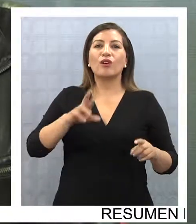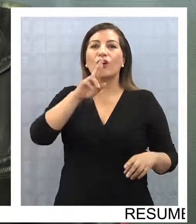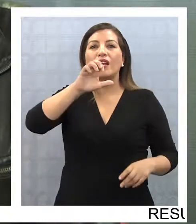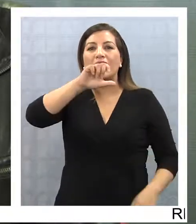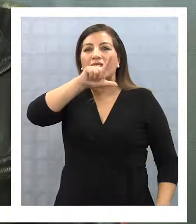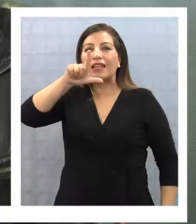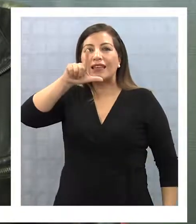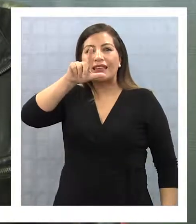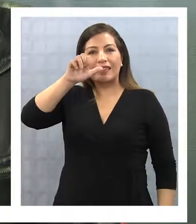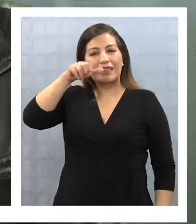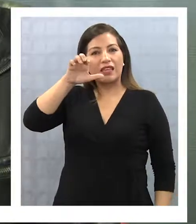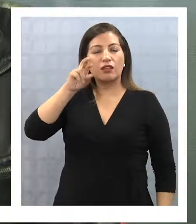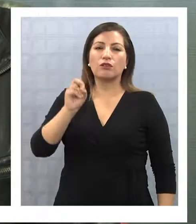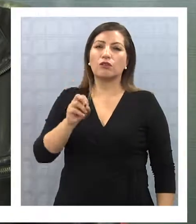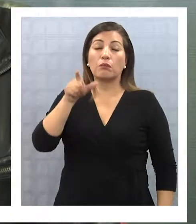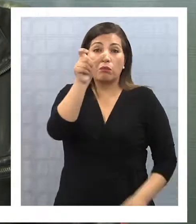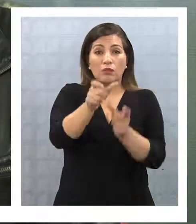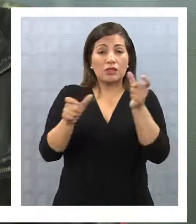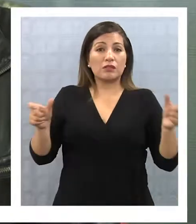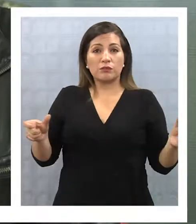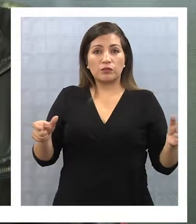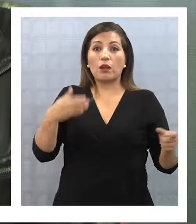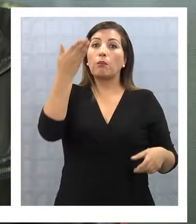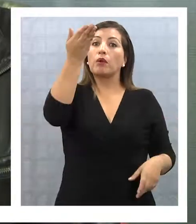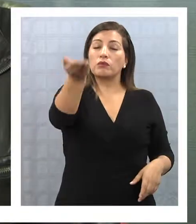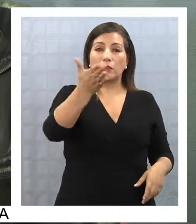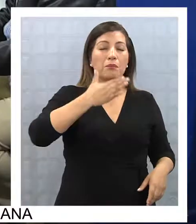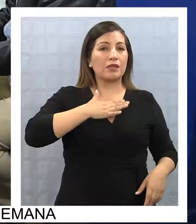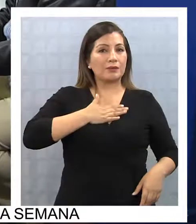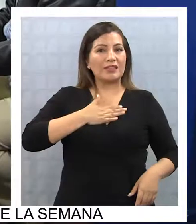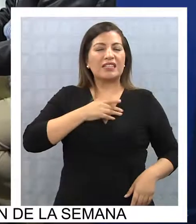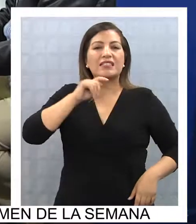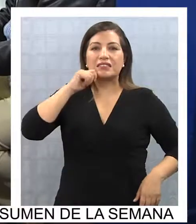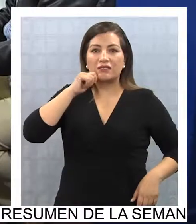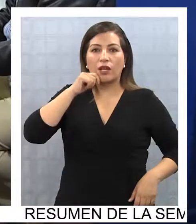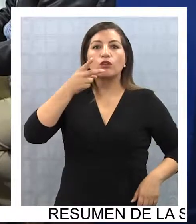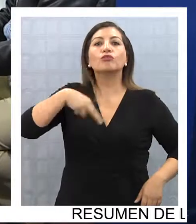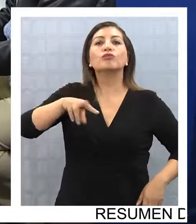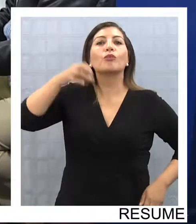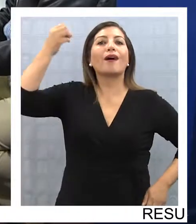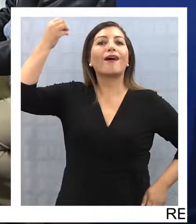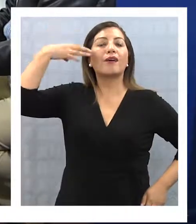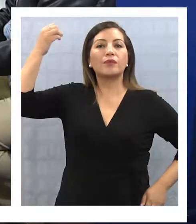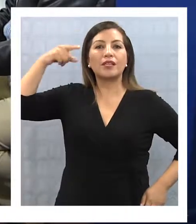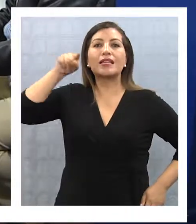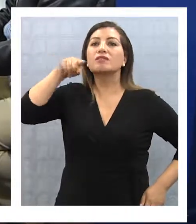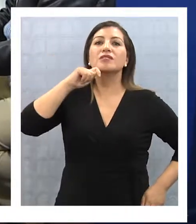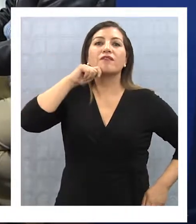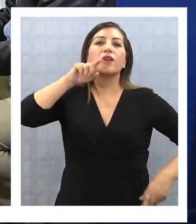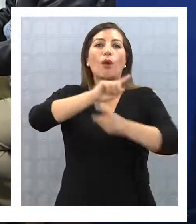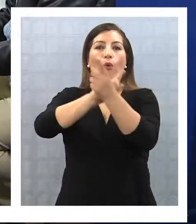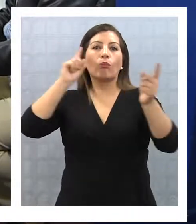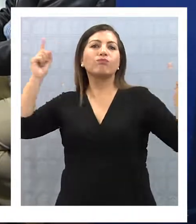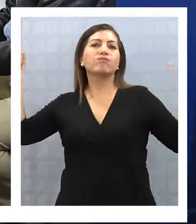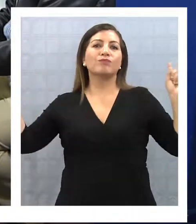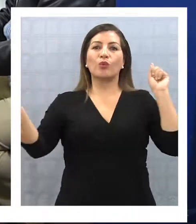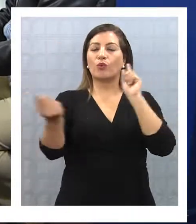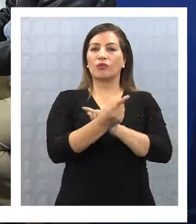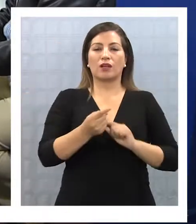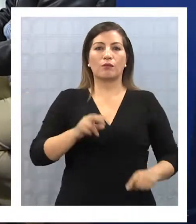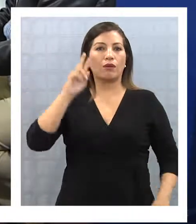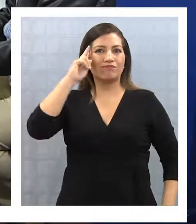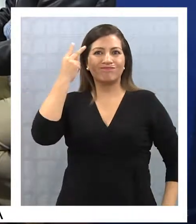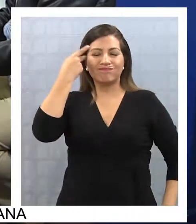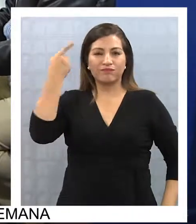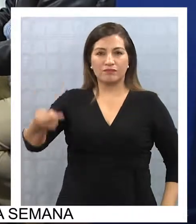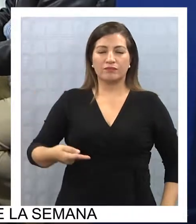botado en un basurero ilegal. Para las personas, para usted, para mí, ¿qué va a significar? Nosotros vamos a tener que aprender, por eso es un cambio tan revolucionario, a hacer separación y